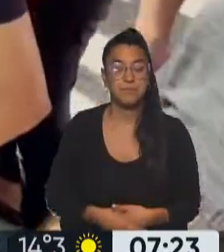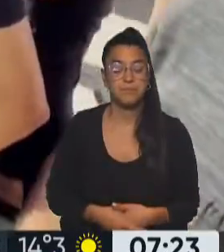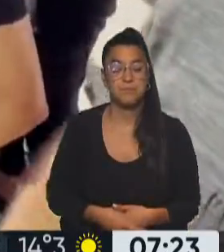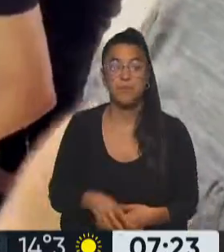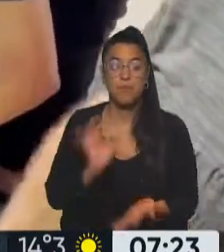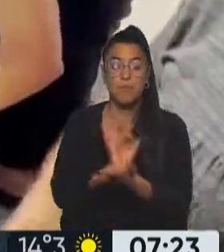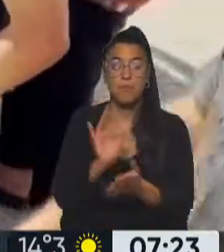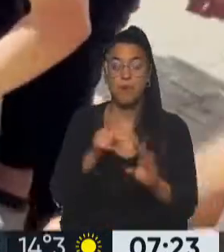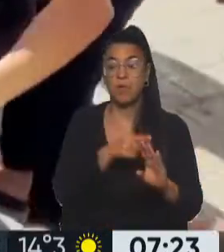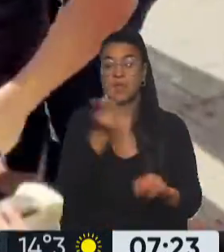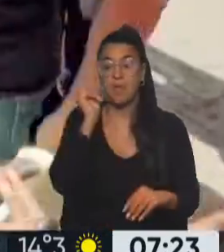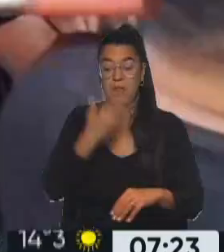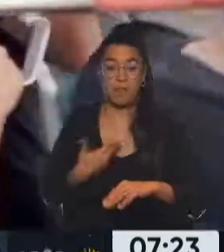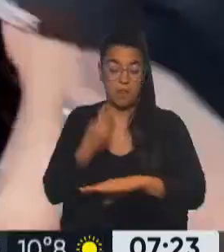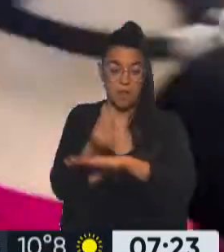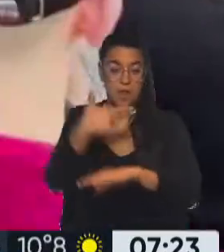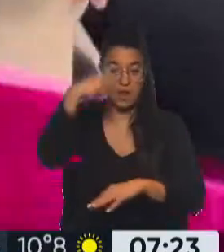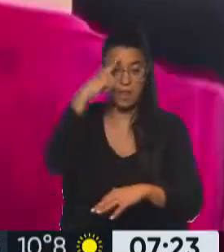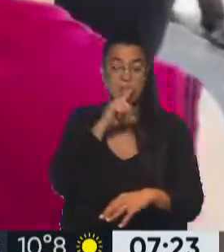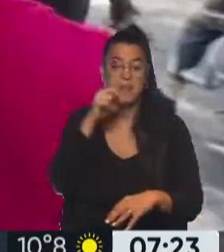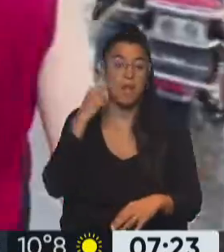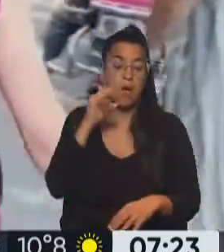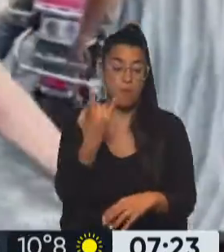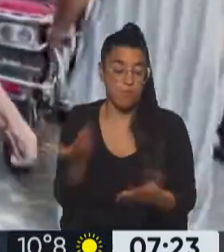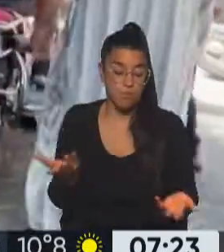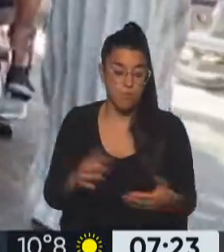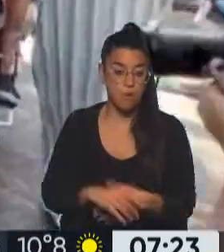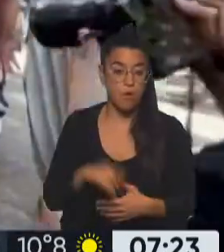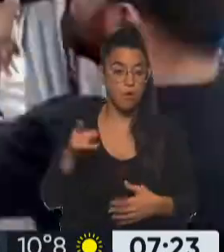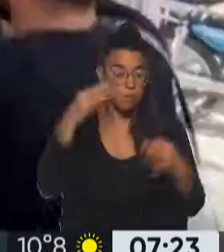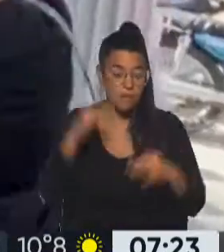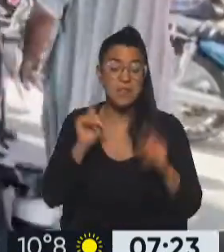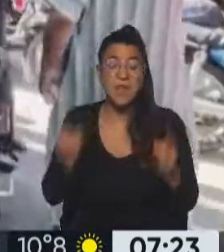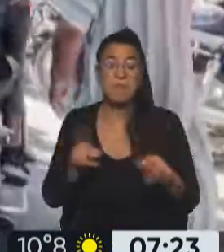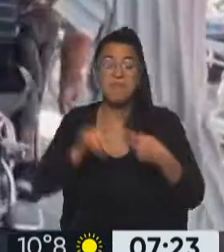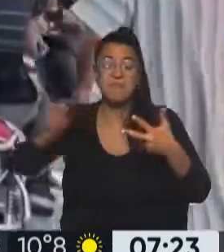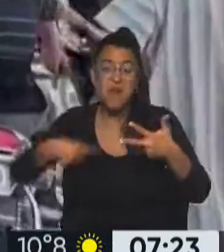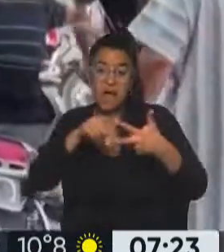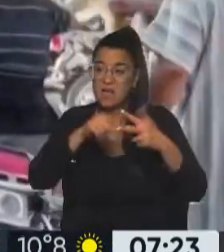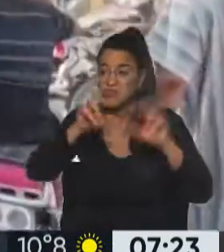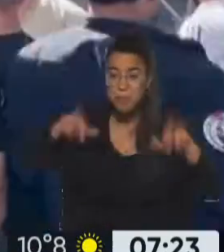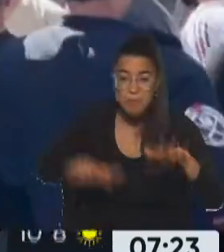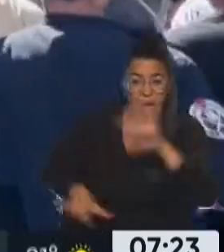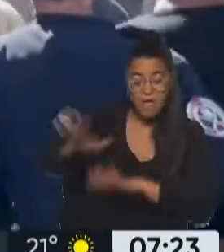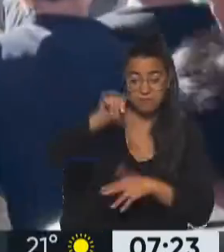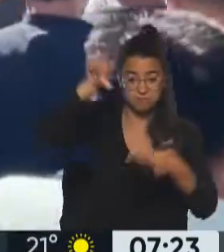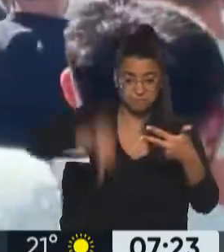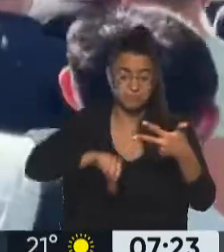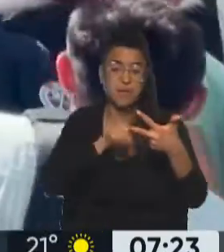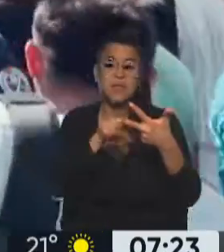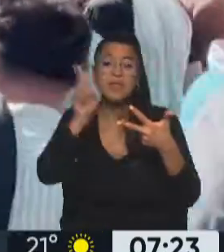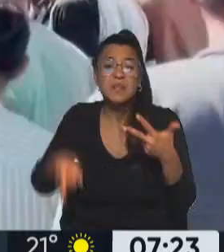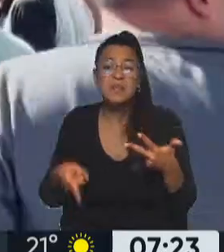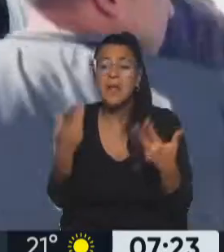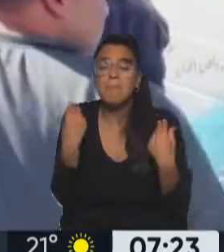de un año, fue Netanyahu. Es un fracaso de inteligencia, también tiene que ver con la concepción, y es un fracaso